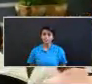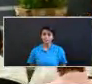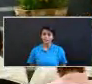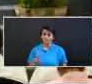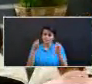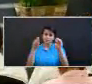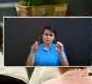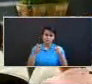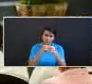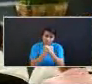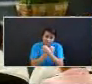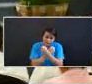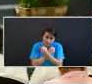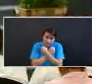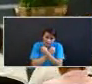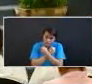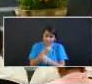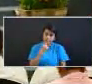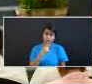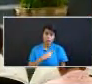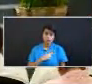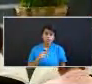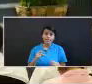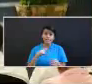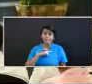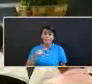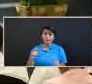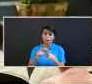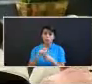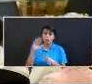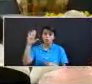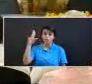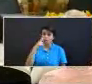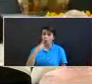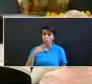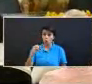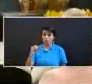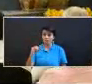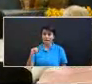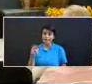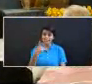esta gente te ama, hermanos que estaban ahí con sus hijos y venían muchos de lejos y